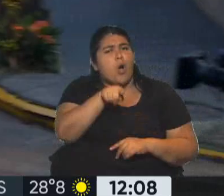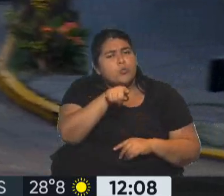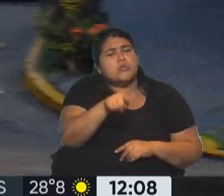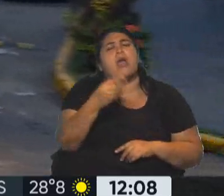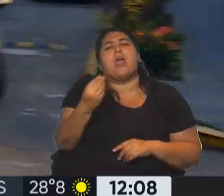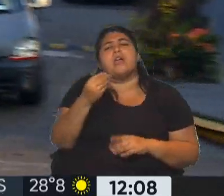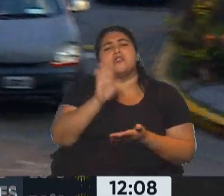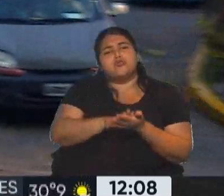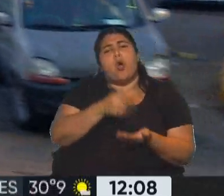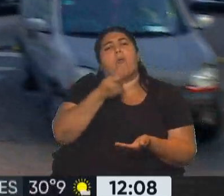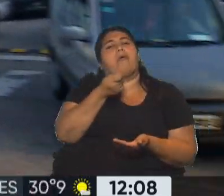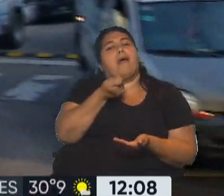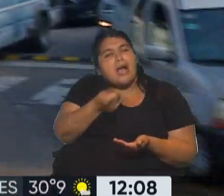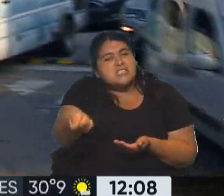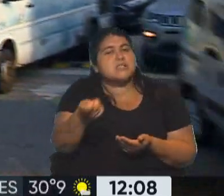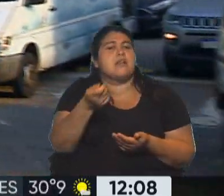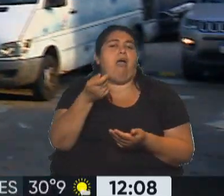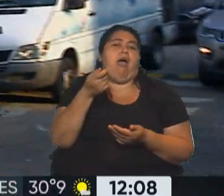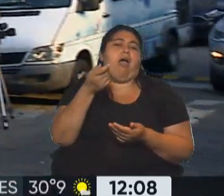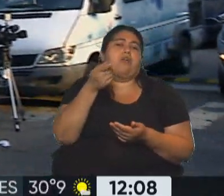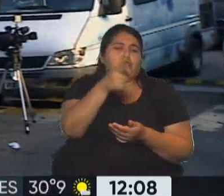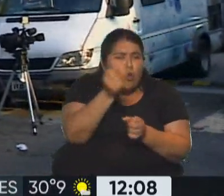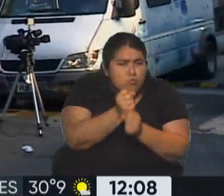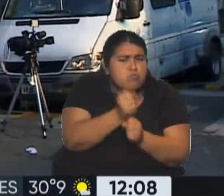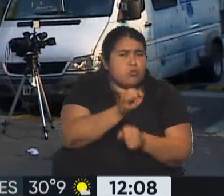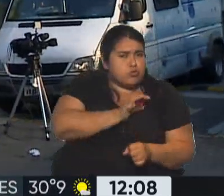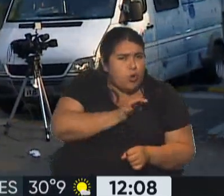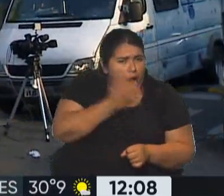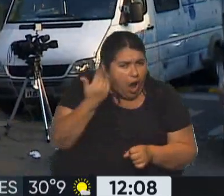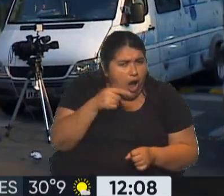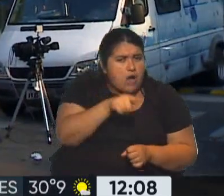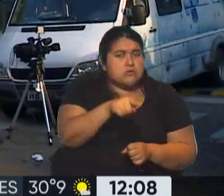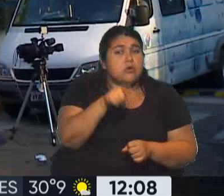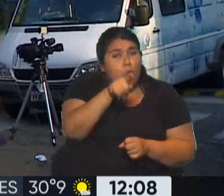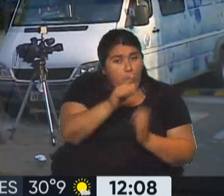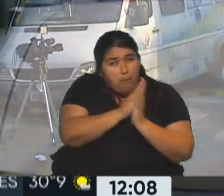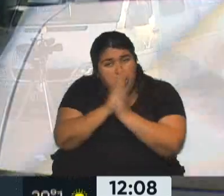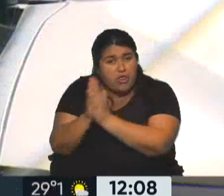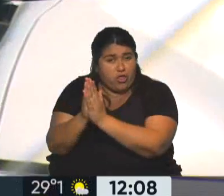del asesinato. Usted trabajaba hace mucho tiempo ahí. Sí. ¿Lo perdonaría?